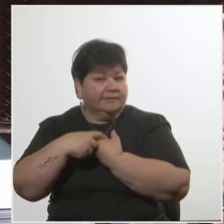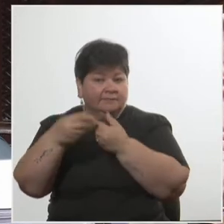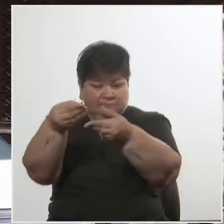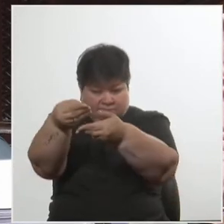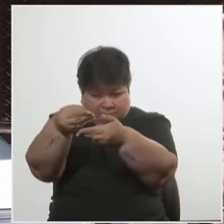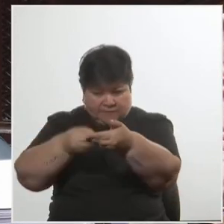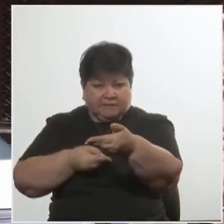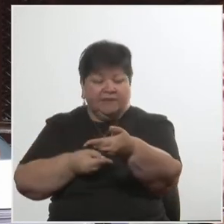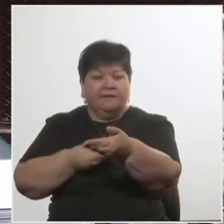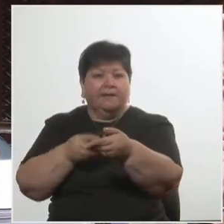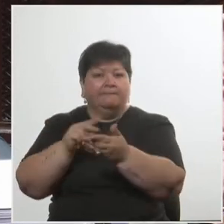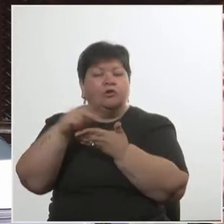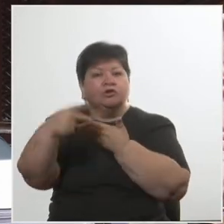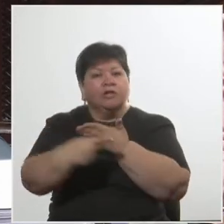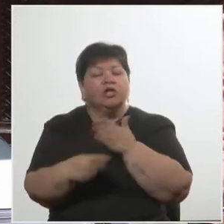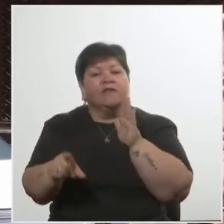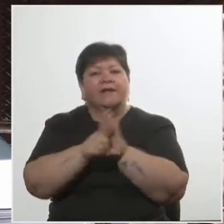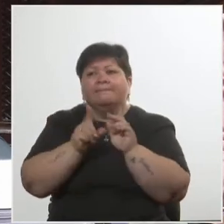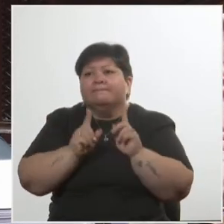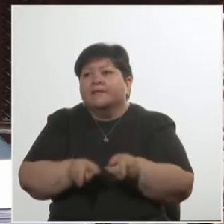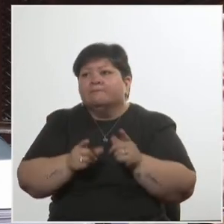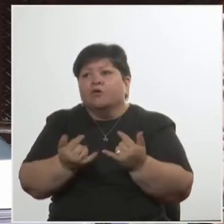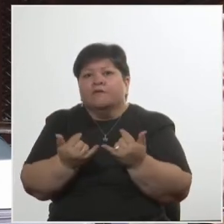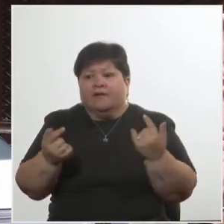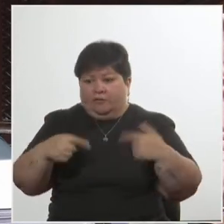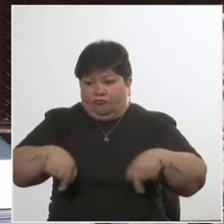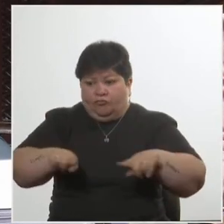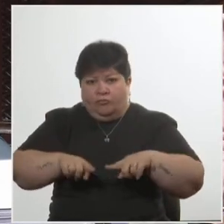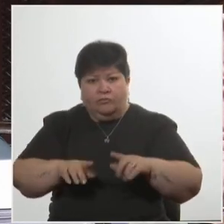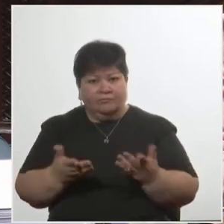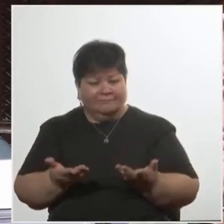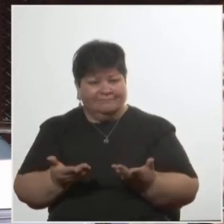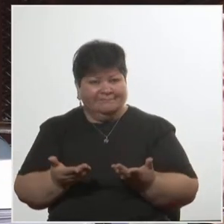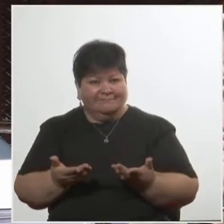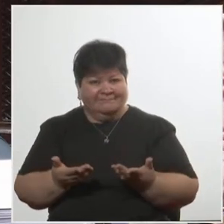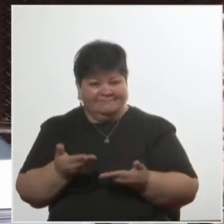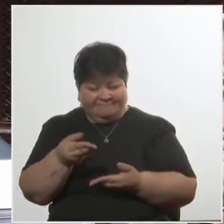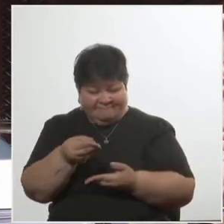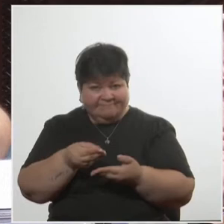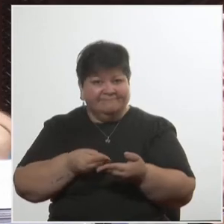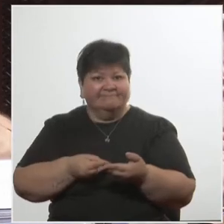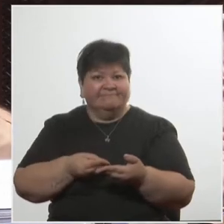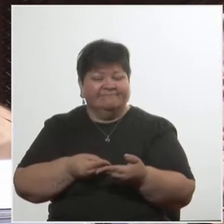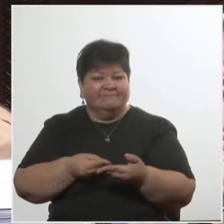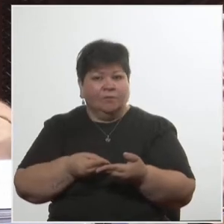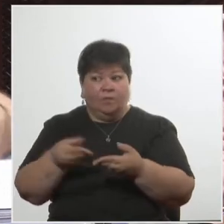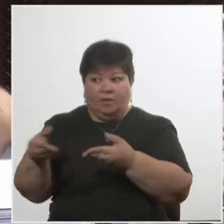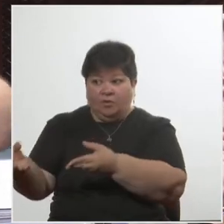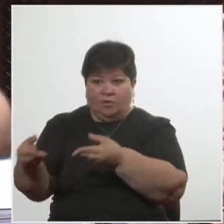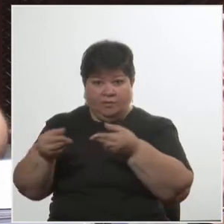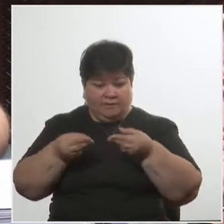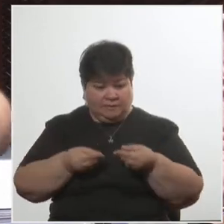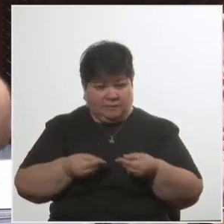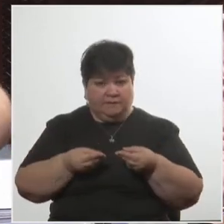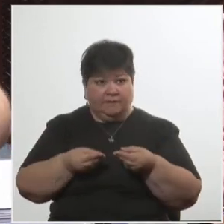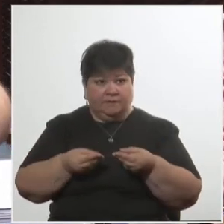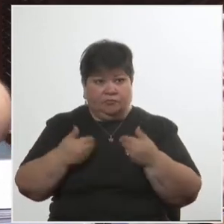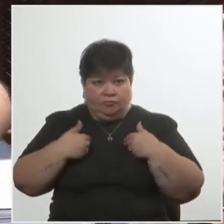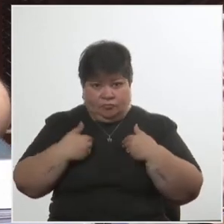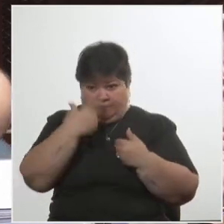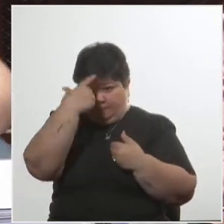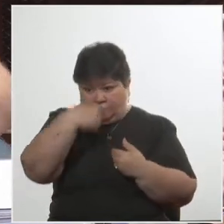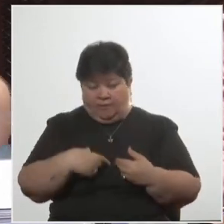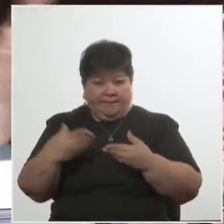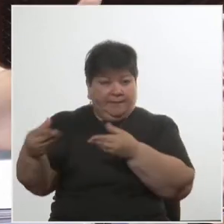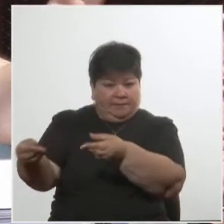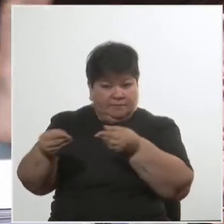el mismo día que lo recibimos nosotros porque de hecho cuando uno recibe particularmente yo recibí